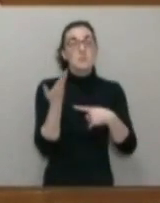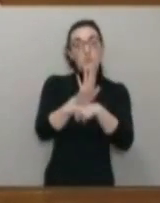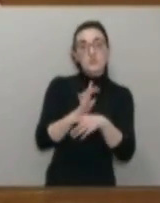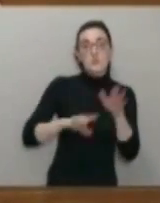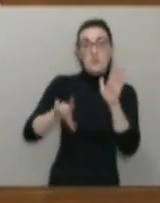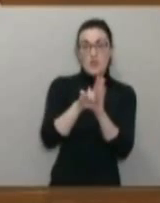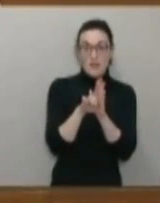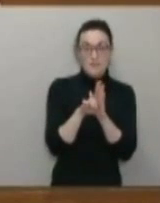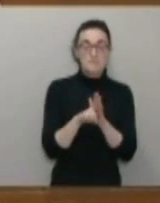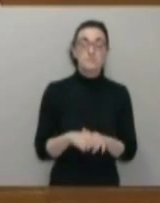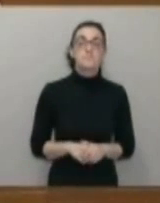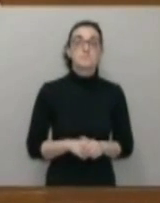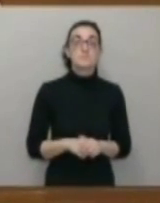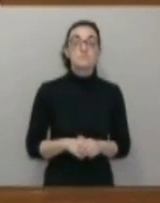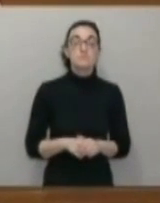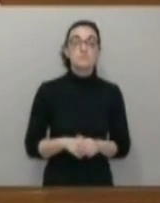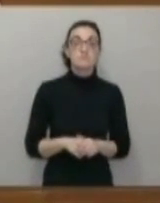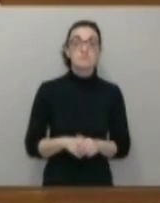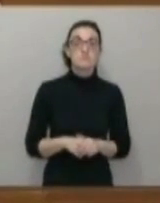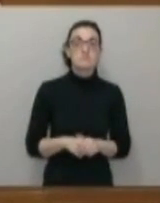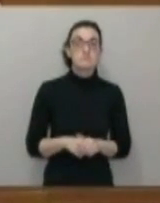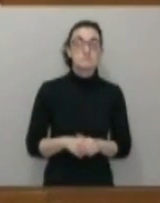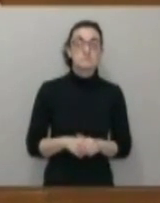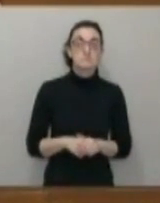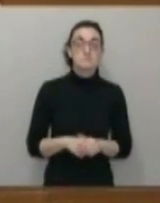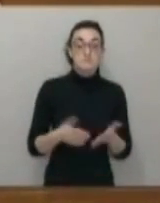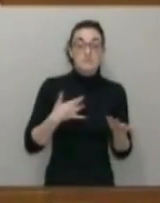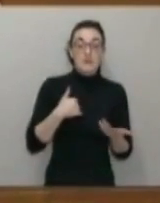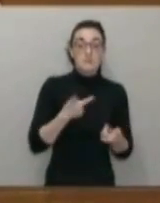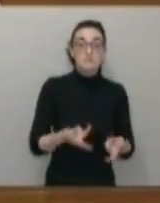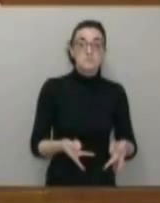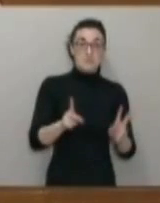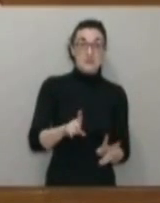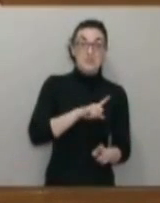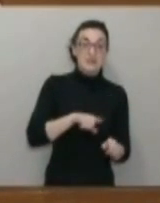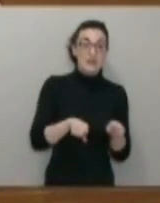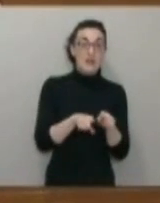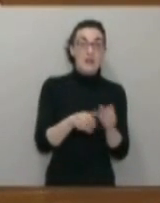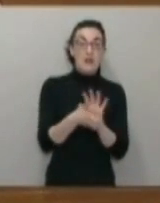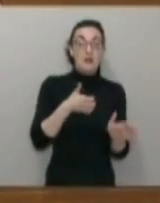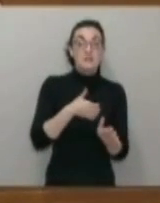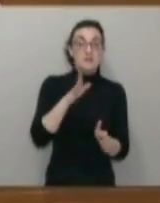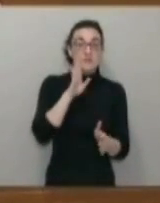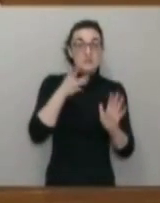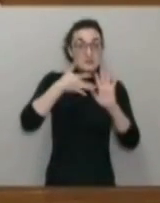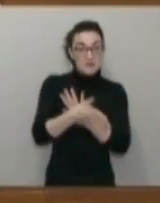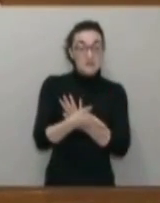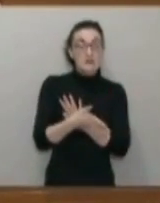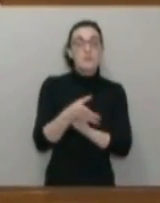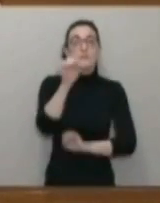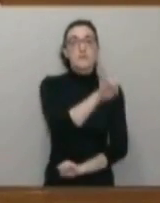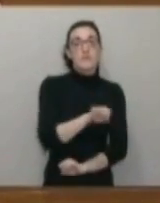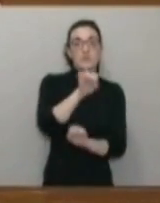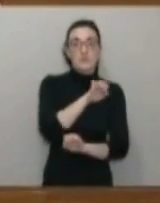ley y que, de hecho, nos permita, como decía antes, defender